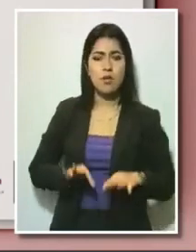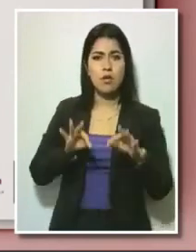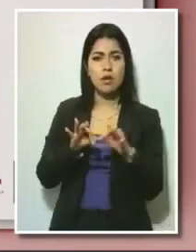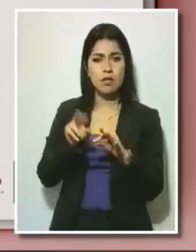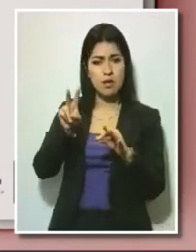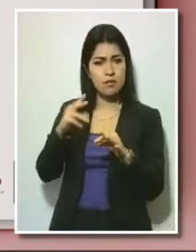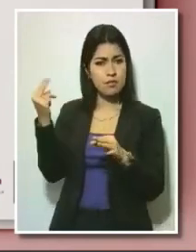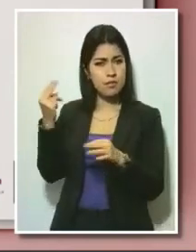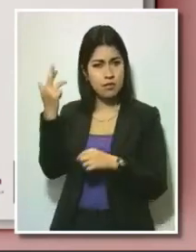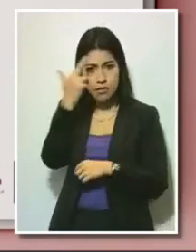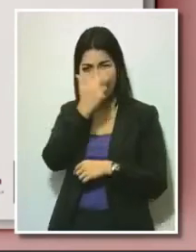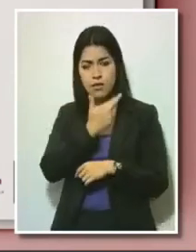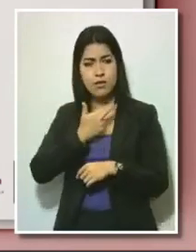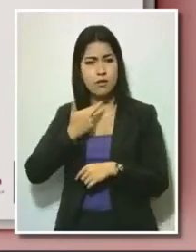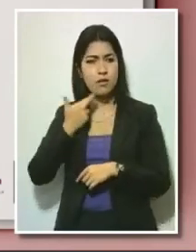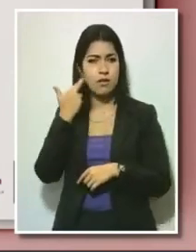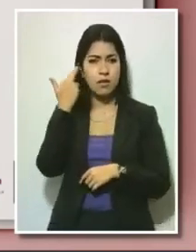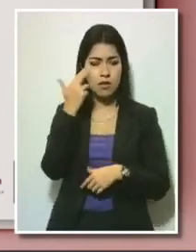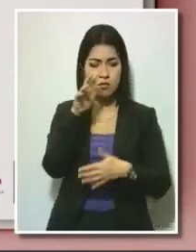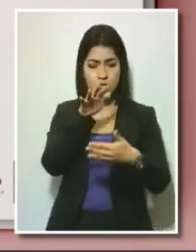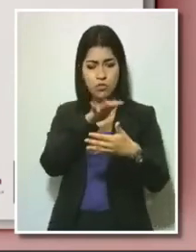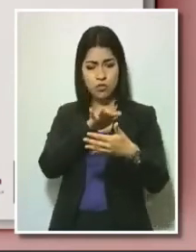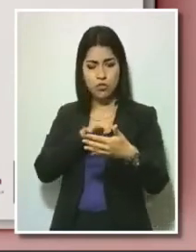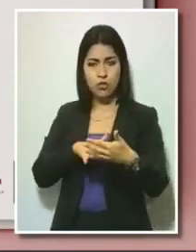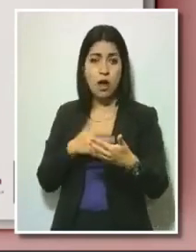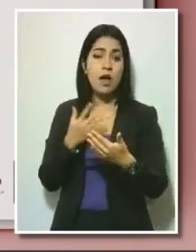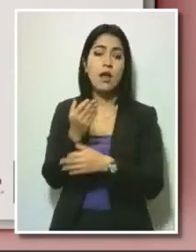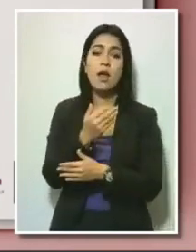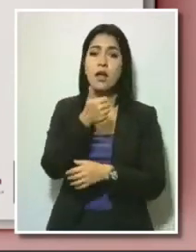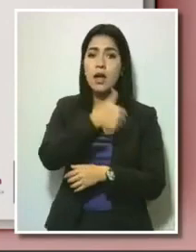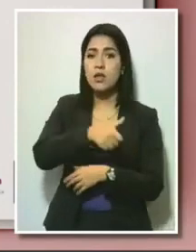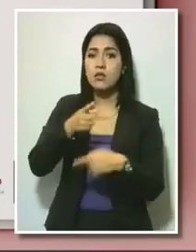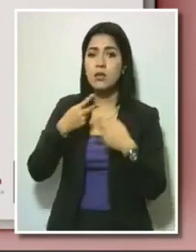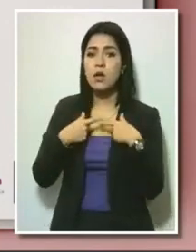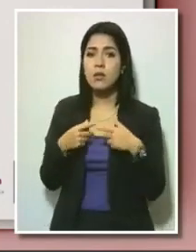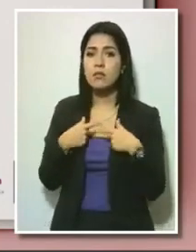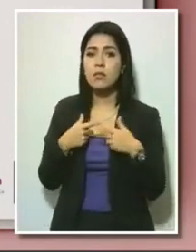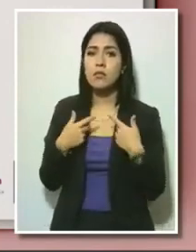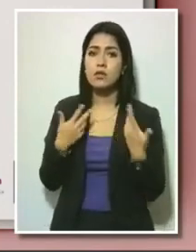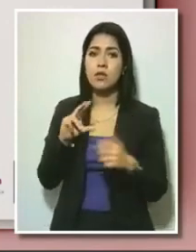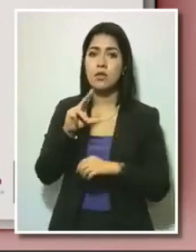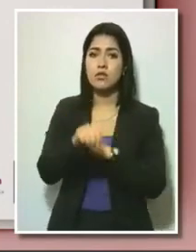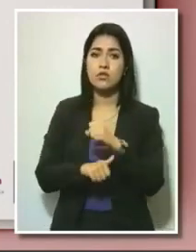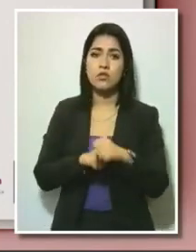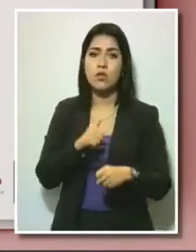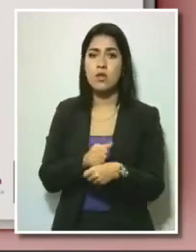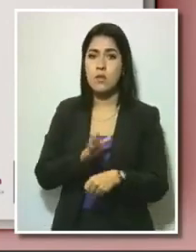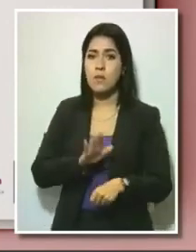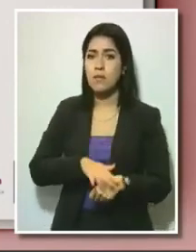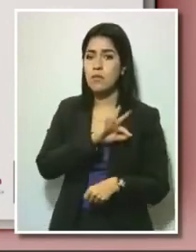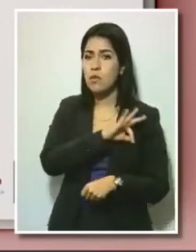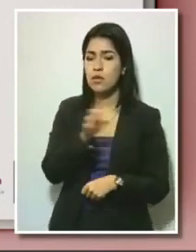que revisar y que cada uno como mayor de edad, como ciudadanos críticos y pensantes, podemos hacer nuestra propia